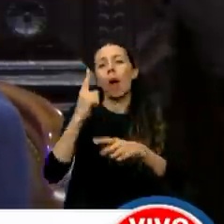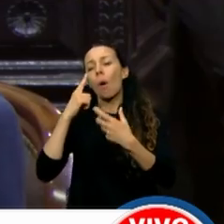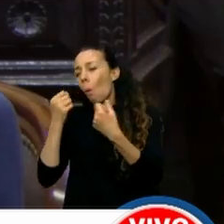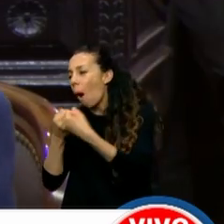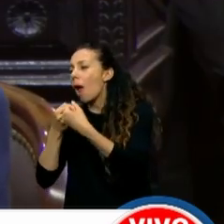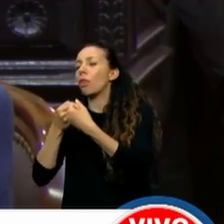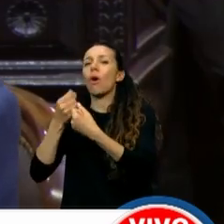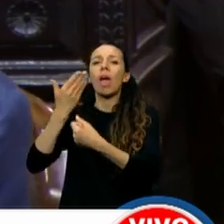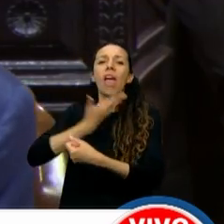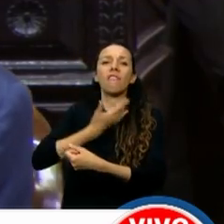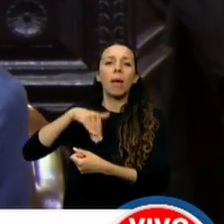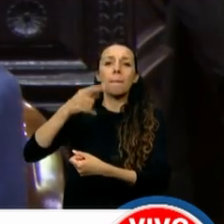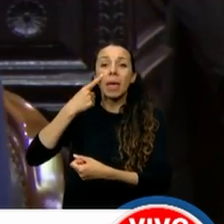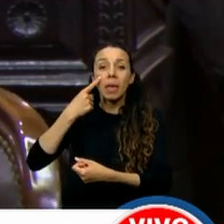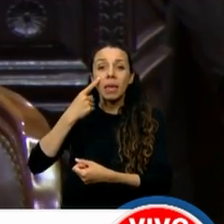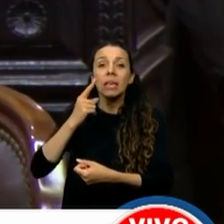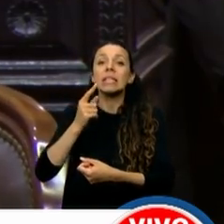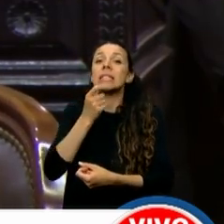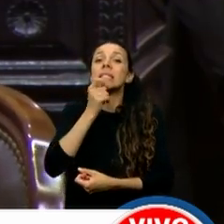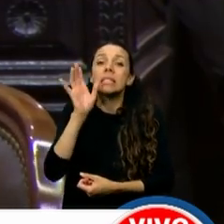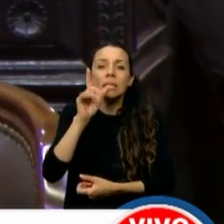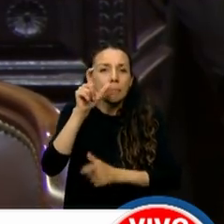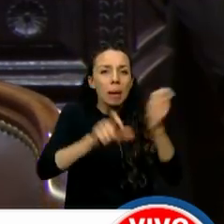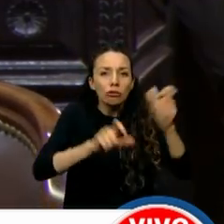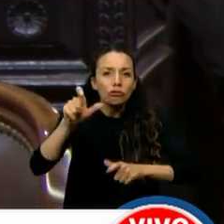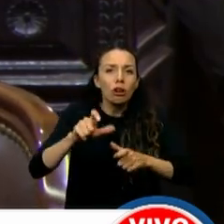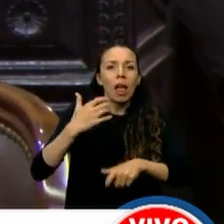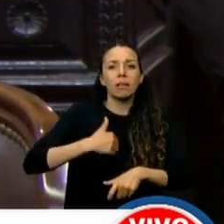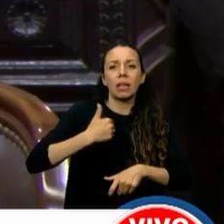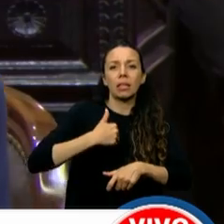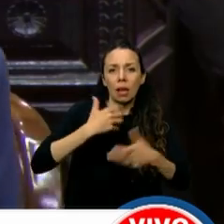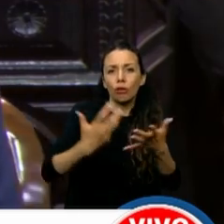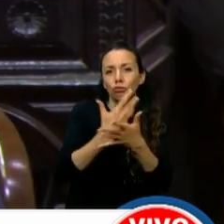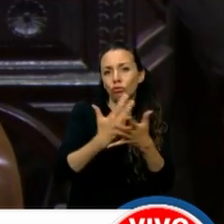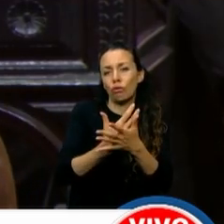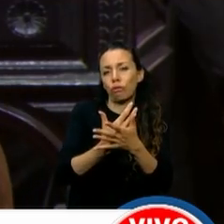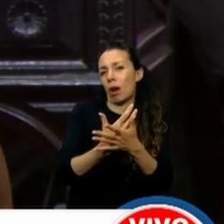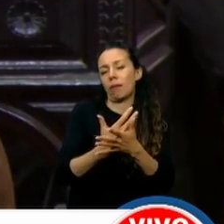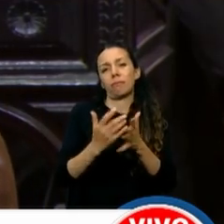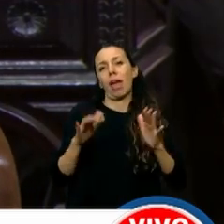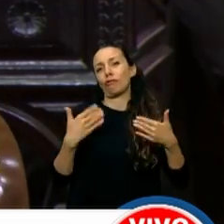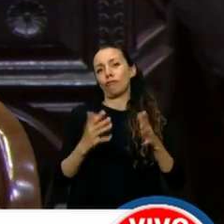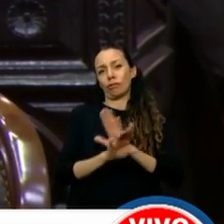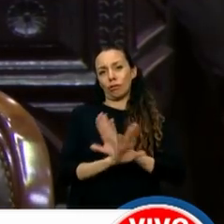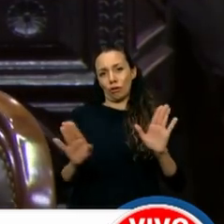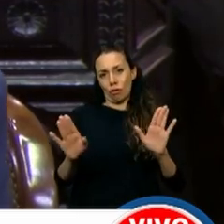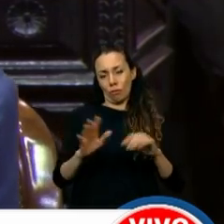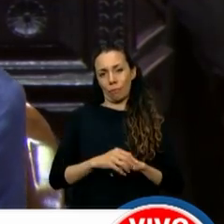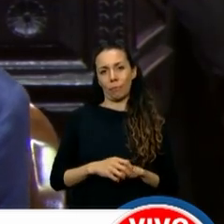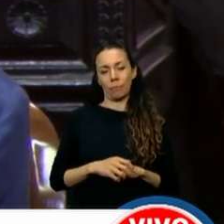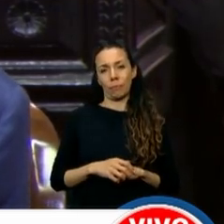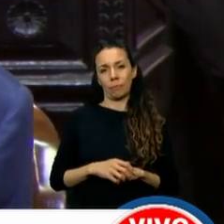internacional- a costa del bolsillo de los argentinos y las argentinas antes de terminar quiero